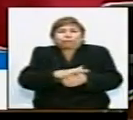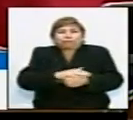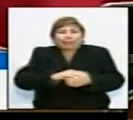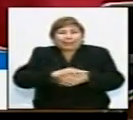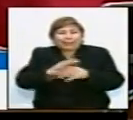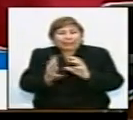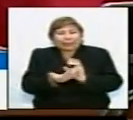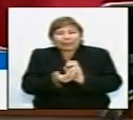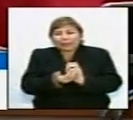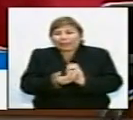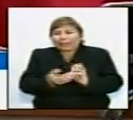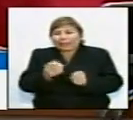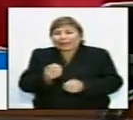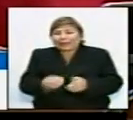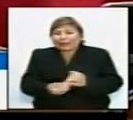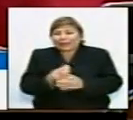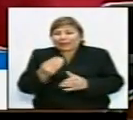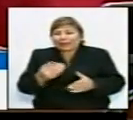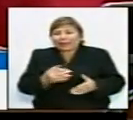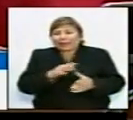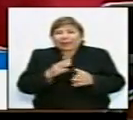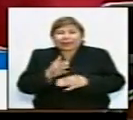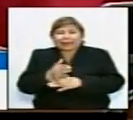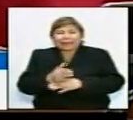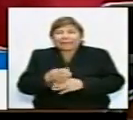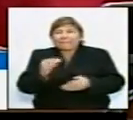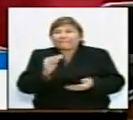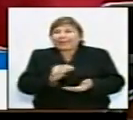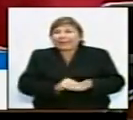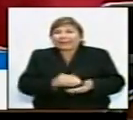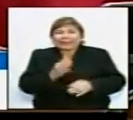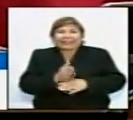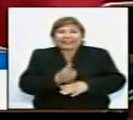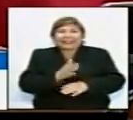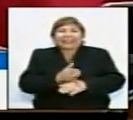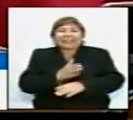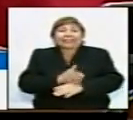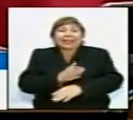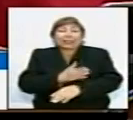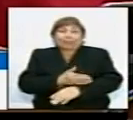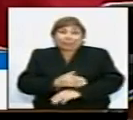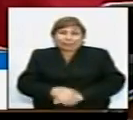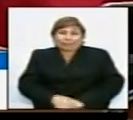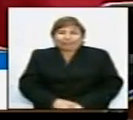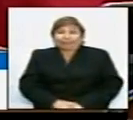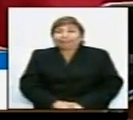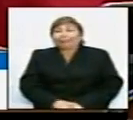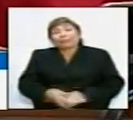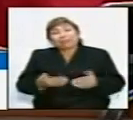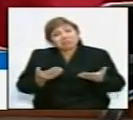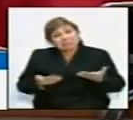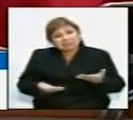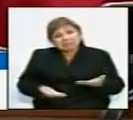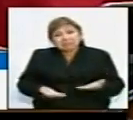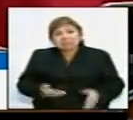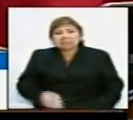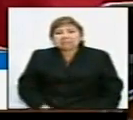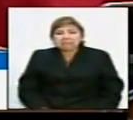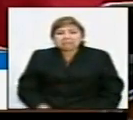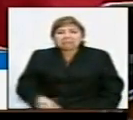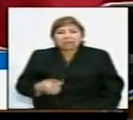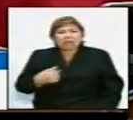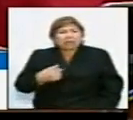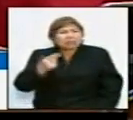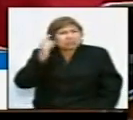lo pecuario y lo agrícola, pero sobre todo la noción de desarrollo. Además de ello, creemos